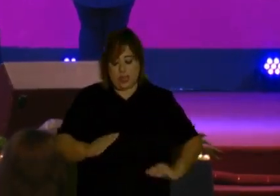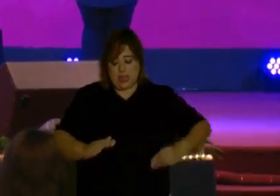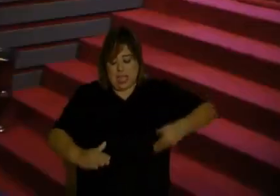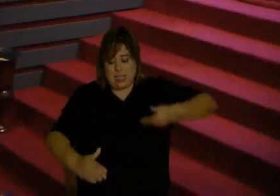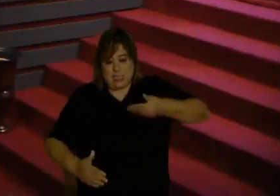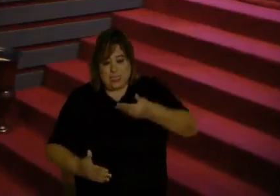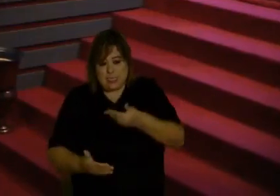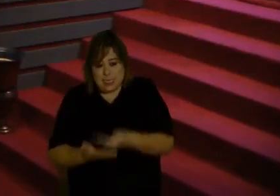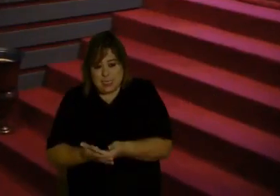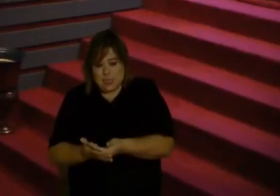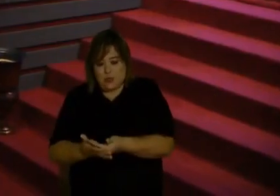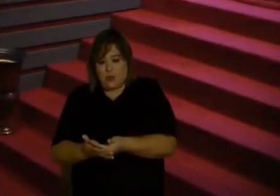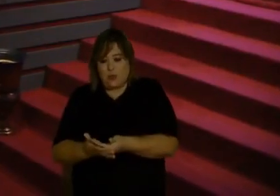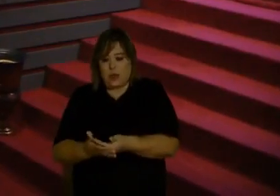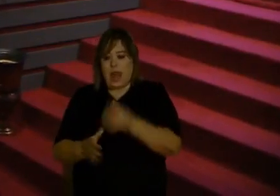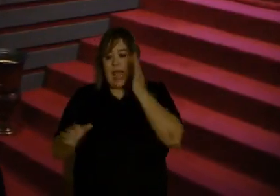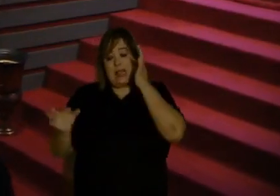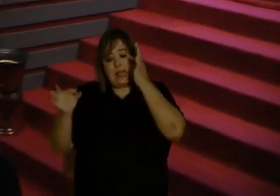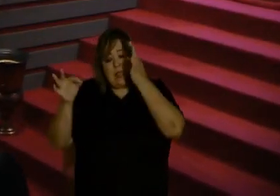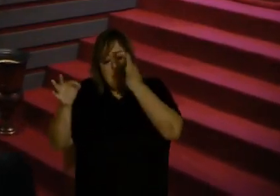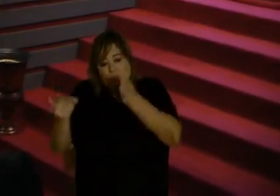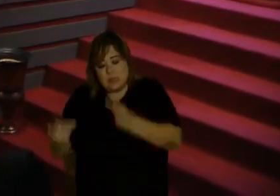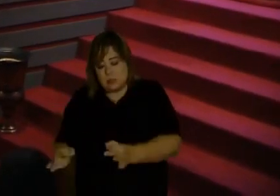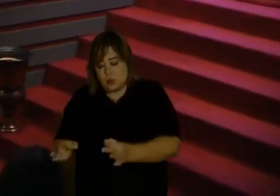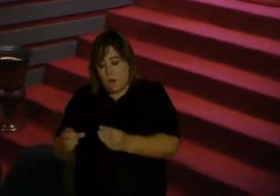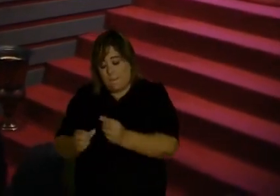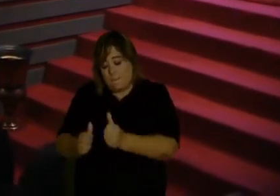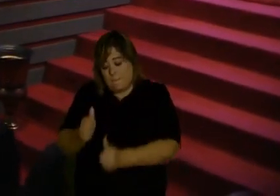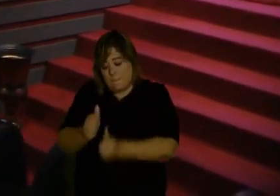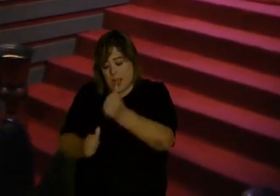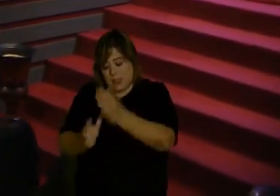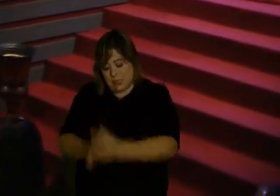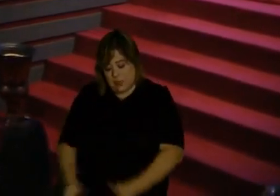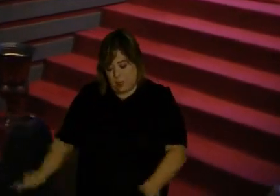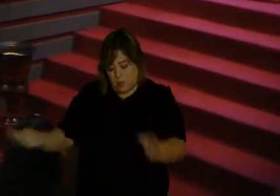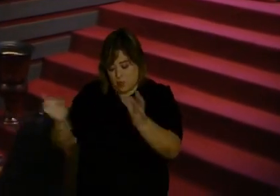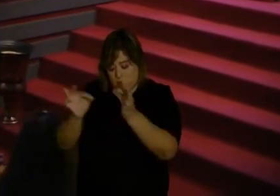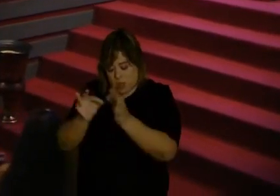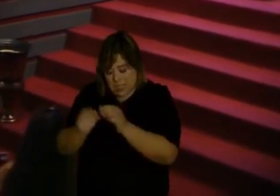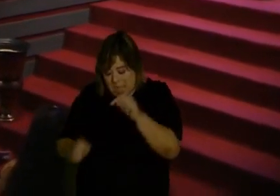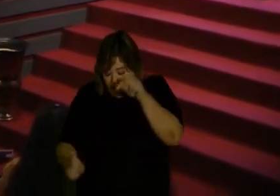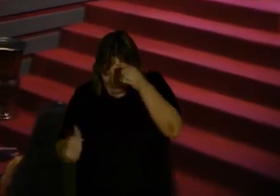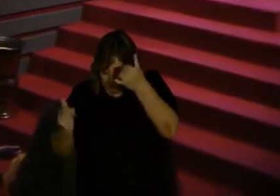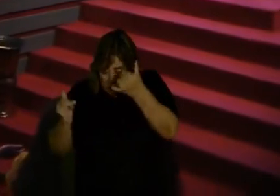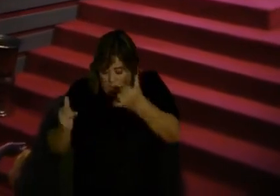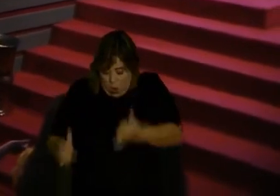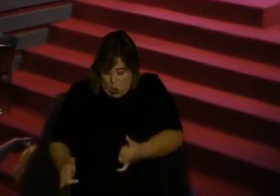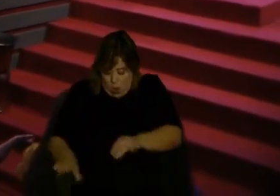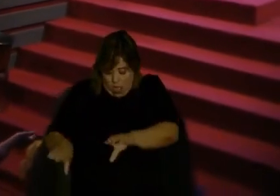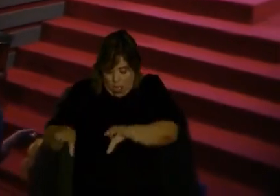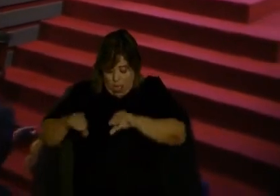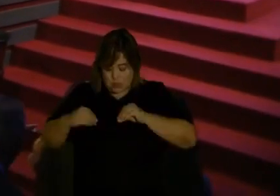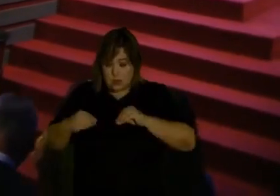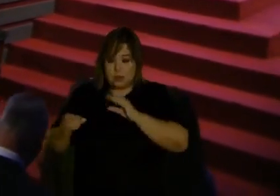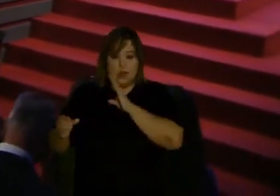no lo decidió. La decisión más importante de su vida es esta. Amén.